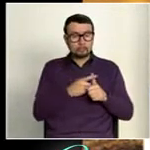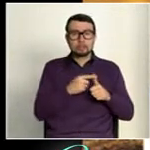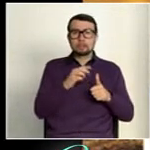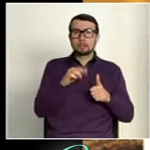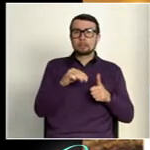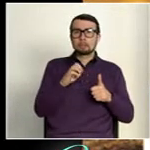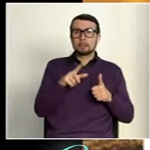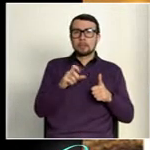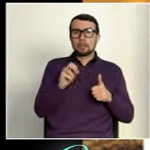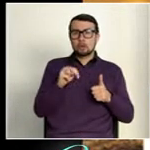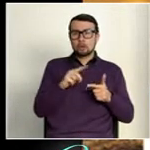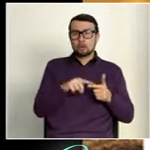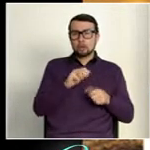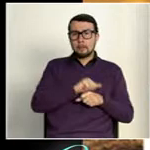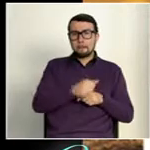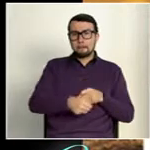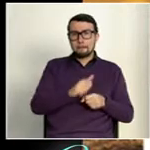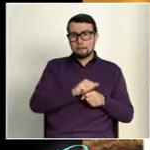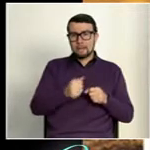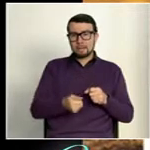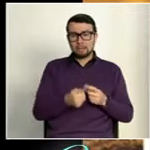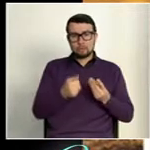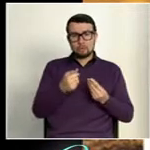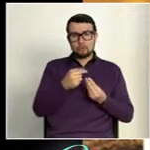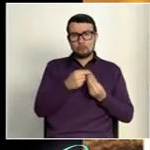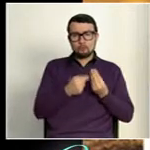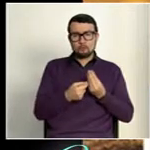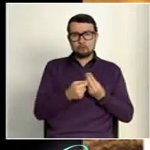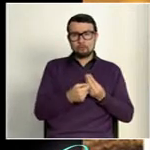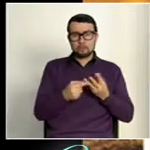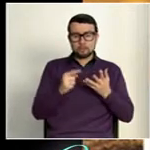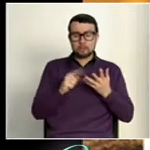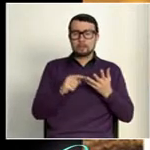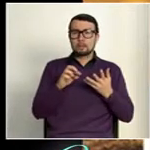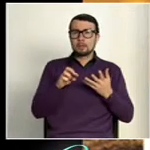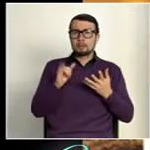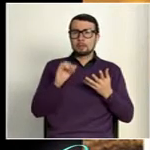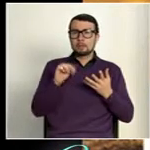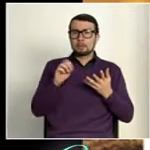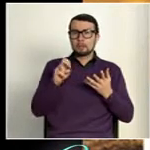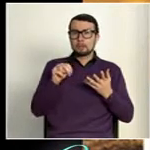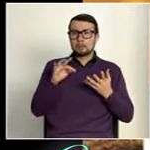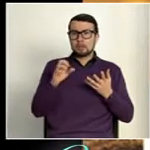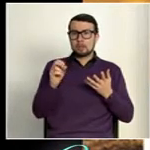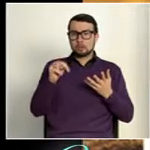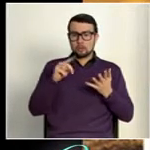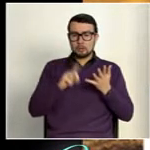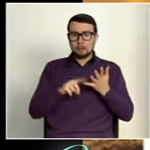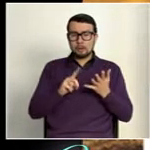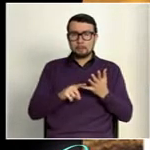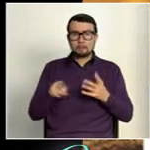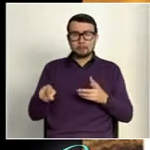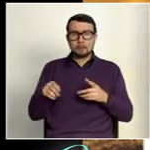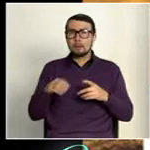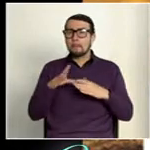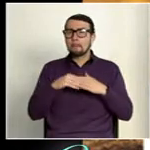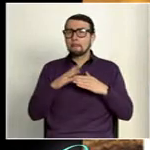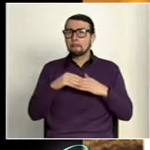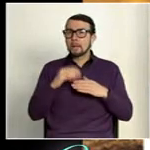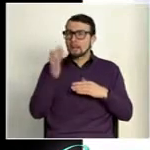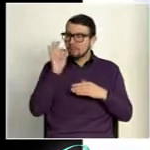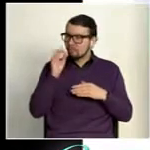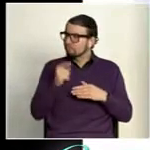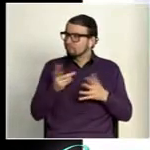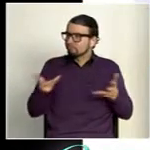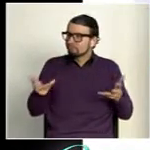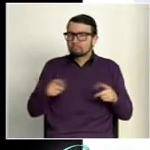el banano, la fresa, el pimentón, el pan integral, los granos secos, todas estas. Sí, bueno,